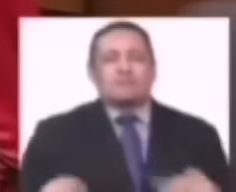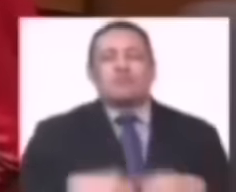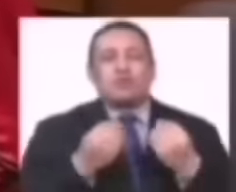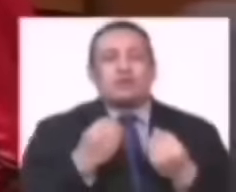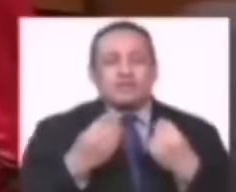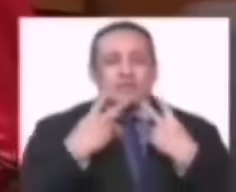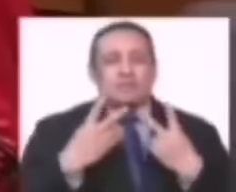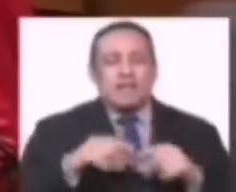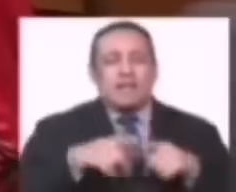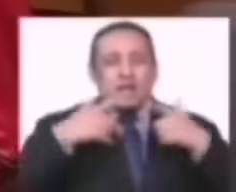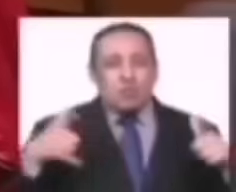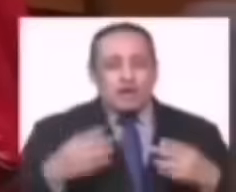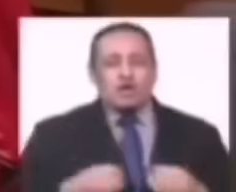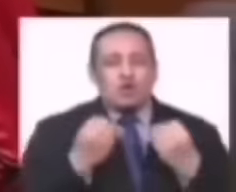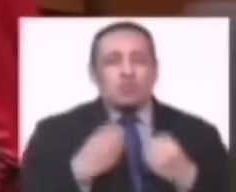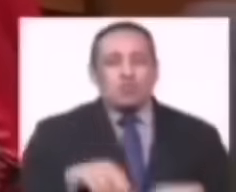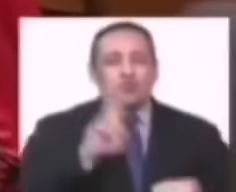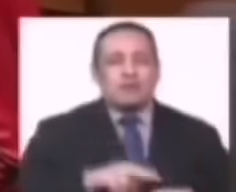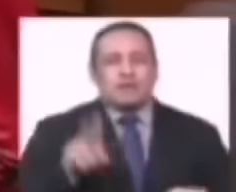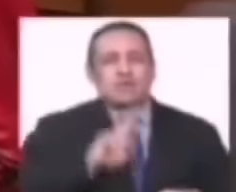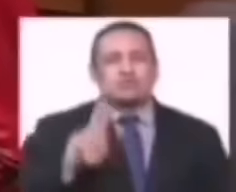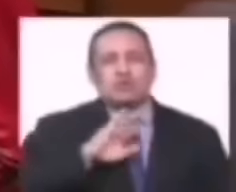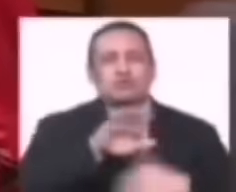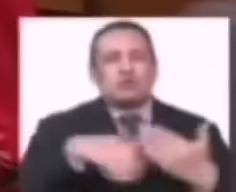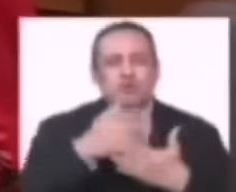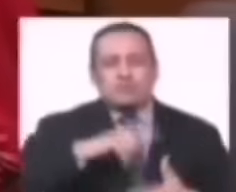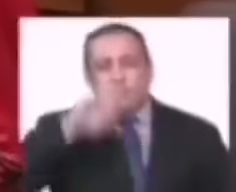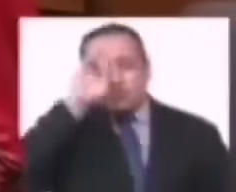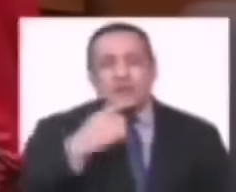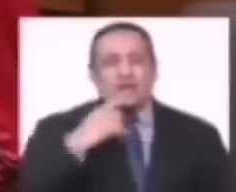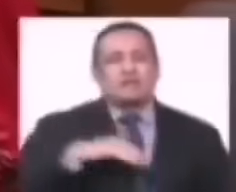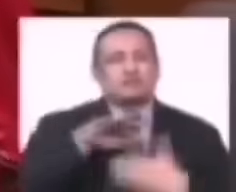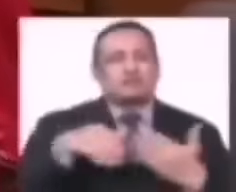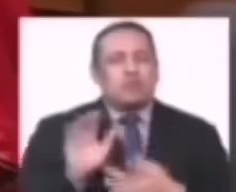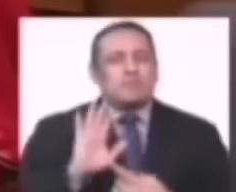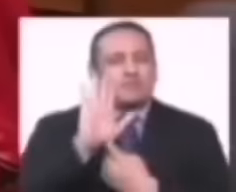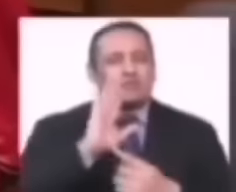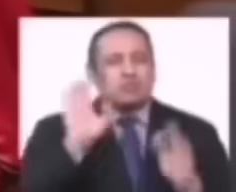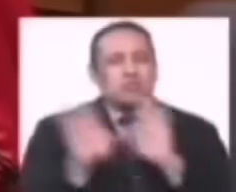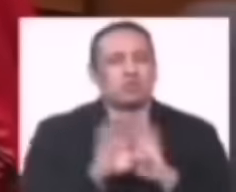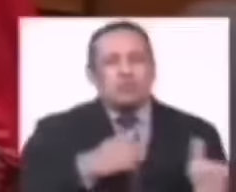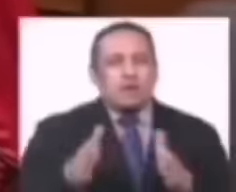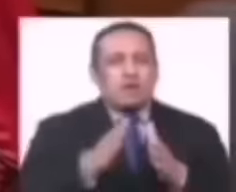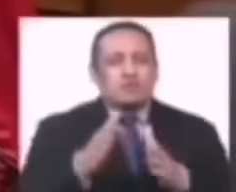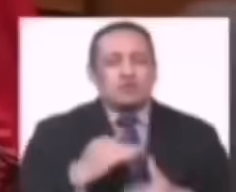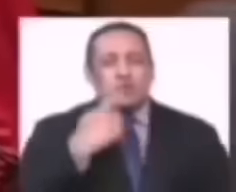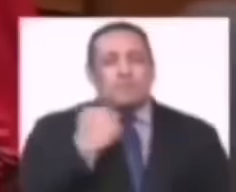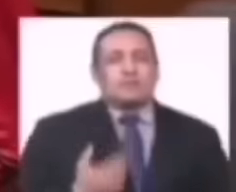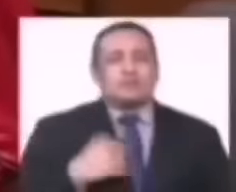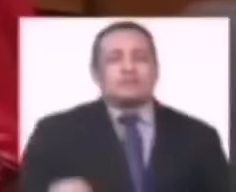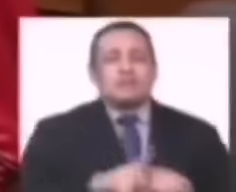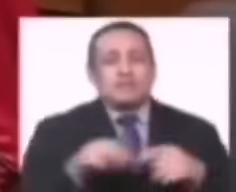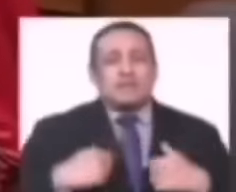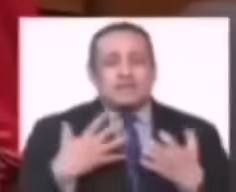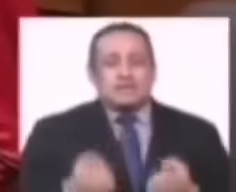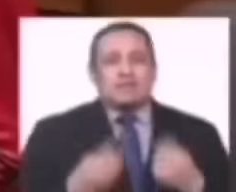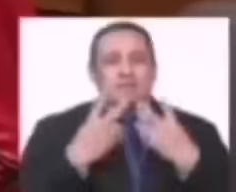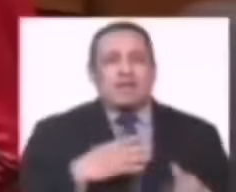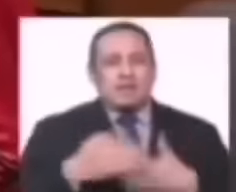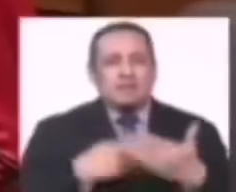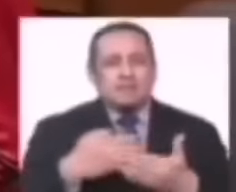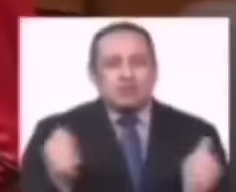el lenguaje común que se ha utilizado en nuestro país ha sido todo colocándolo en un sentido masculino. Y lo que se ha generado a raíz del